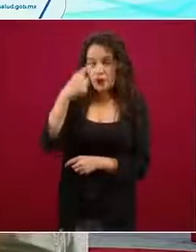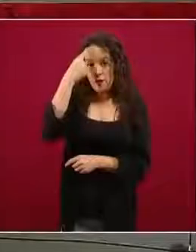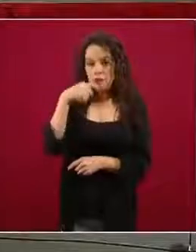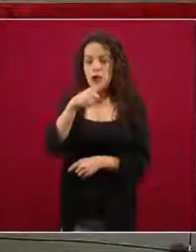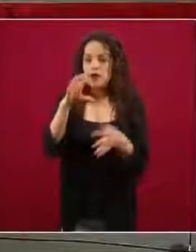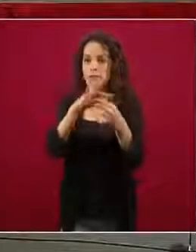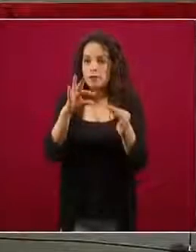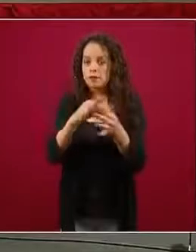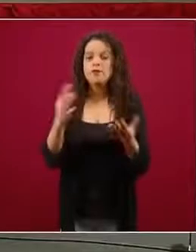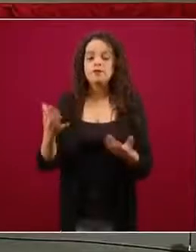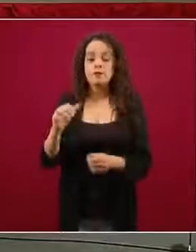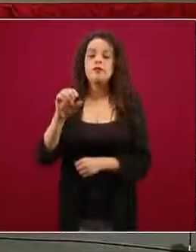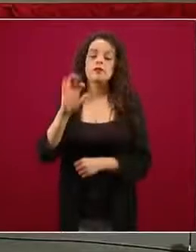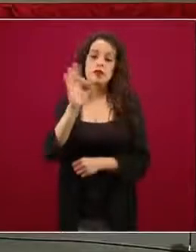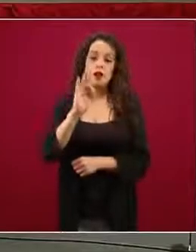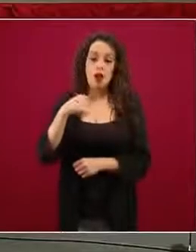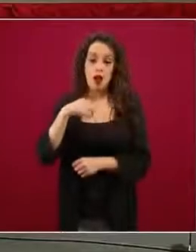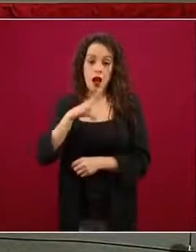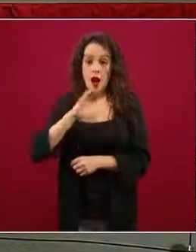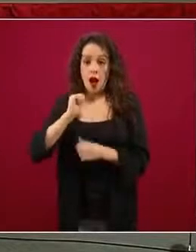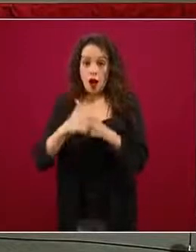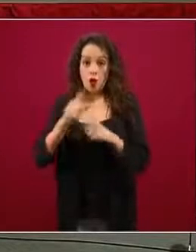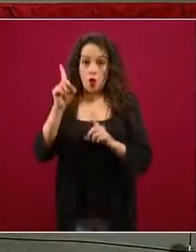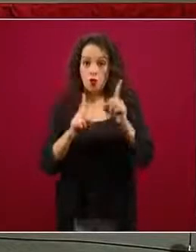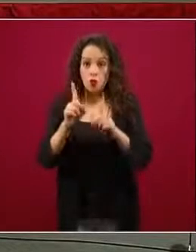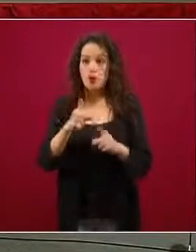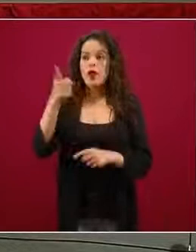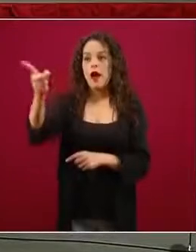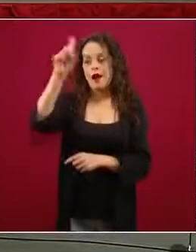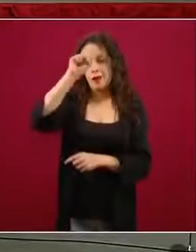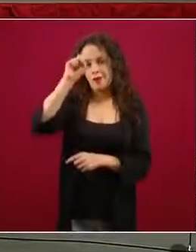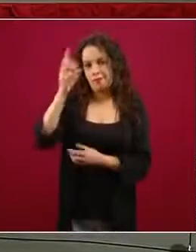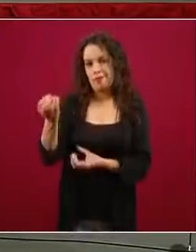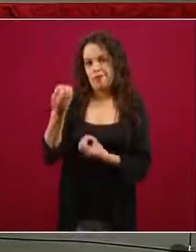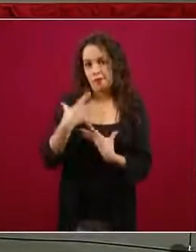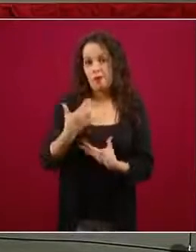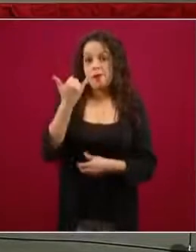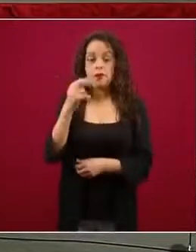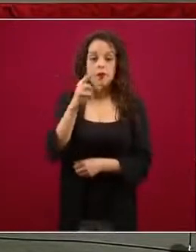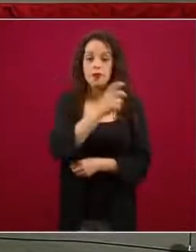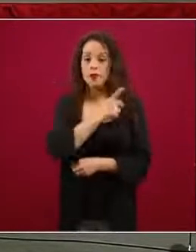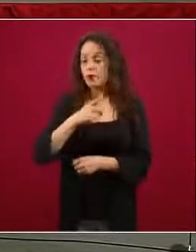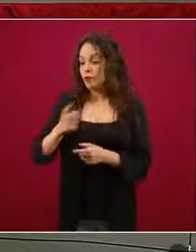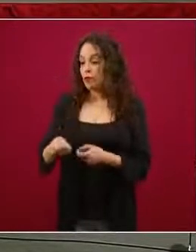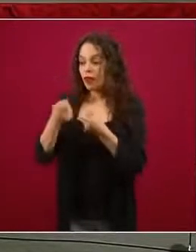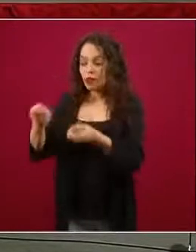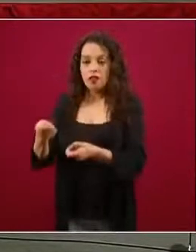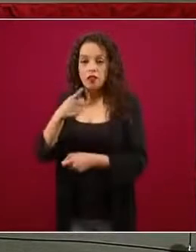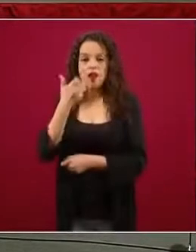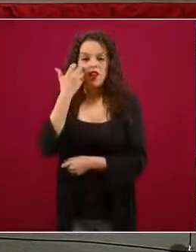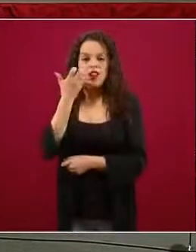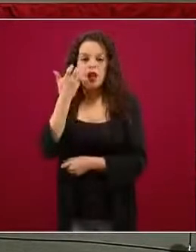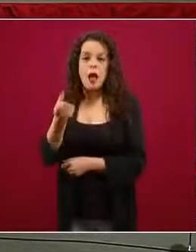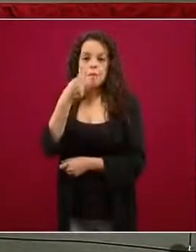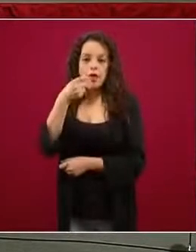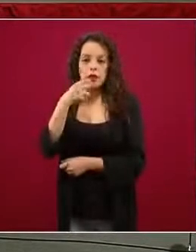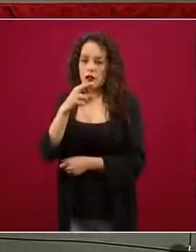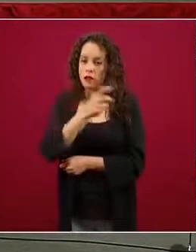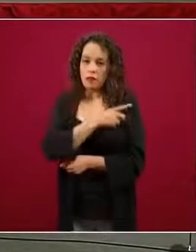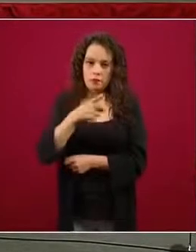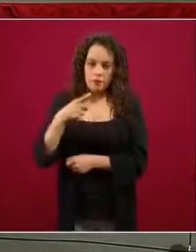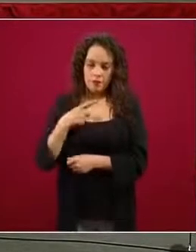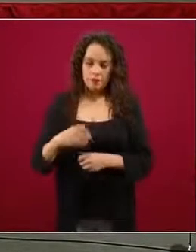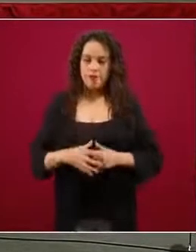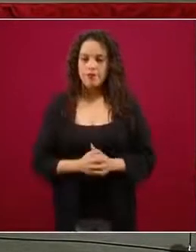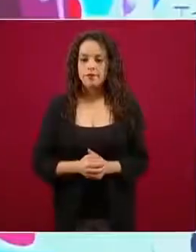de no medicarlos. Una situación que se ha visto en los últimos años es el aumento de consumo de